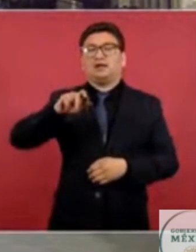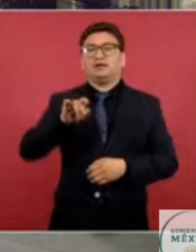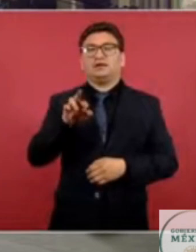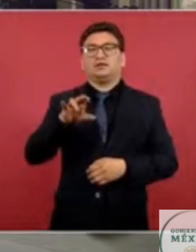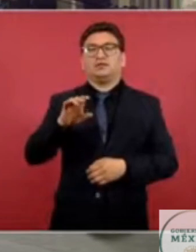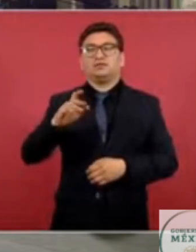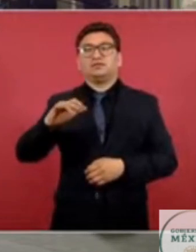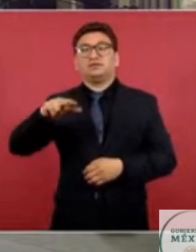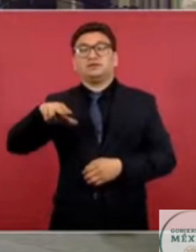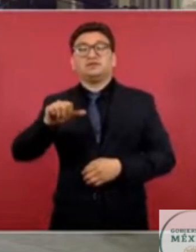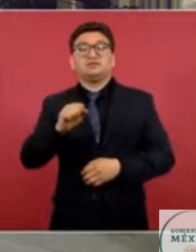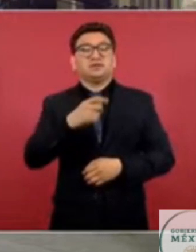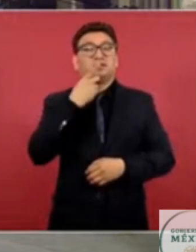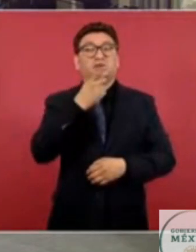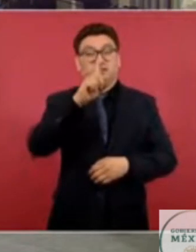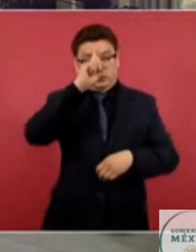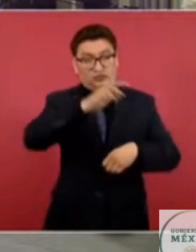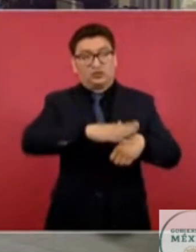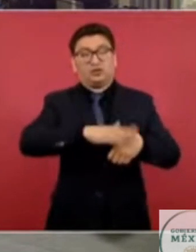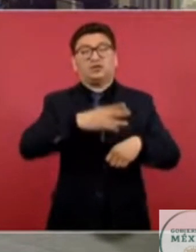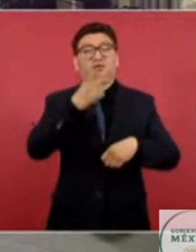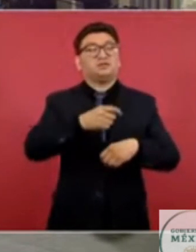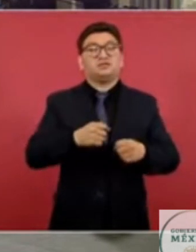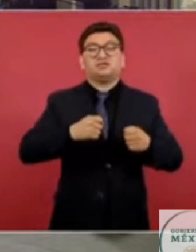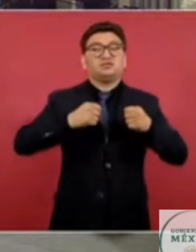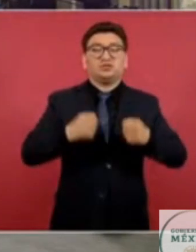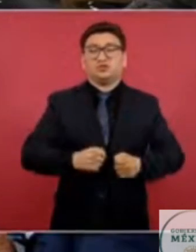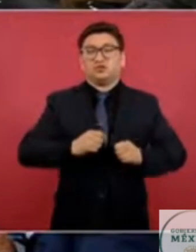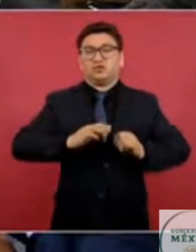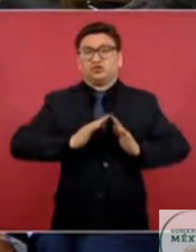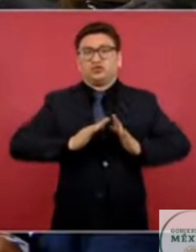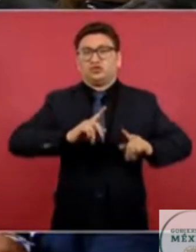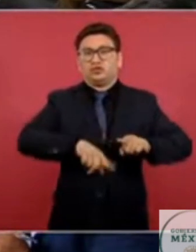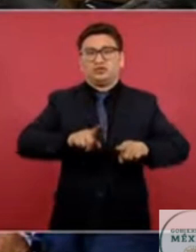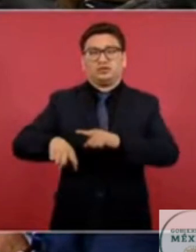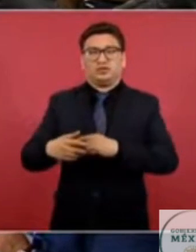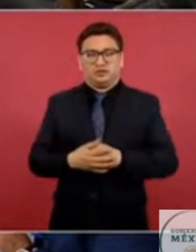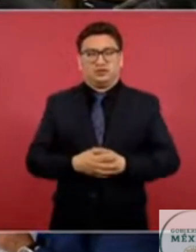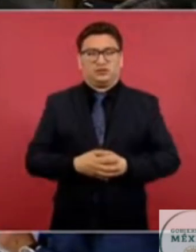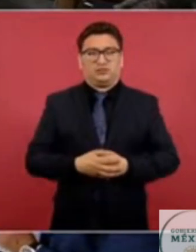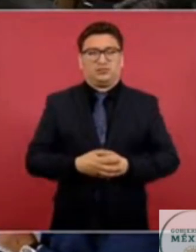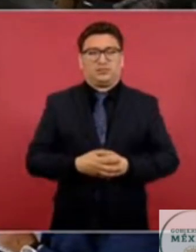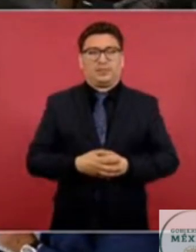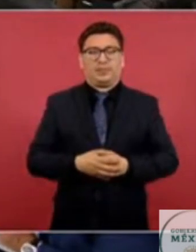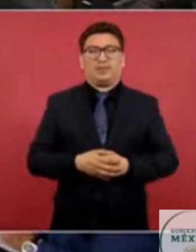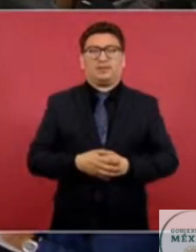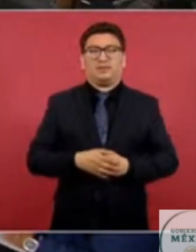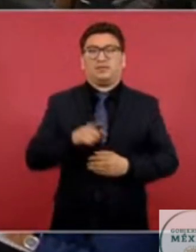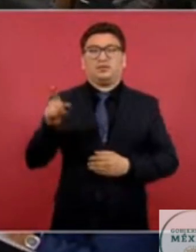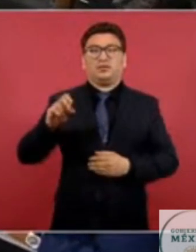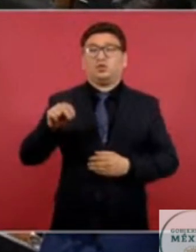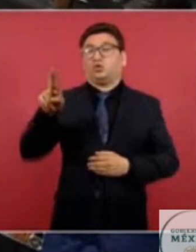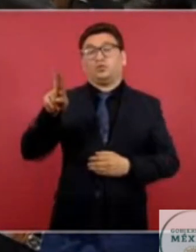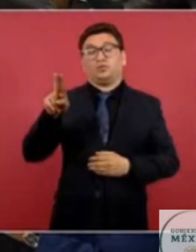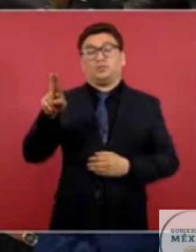es desmilitarizar la seguridad pública. ¿Usted estaría dispuesto a ellos dar ese paso? No tienen, con todo